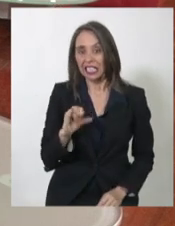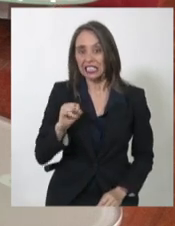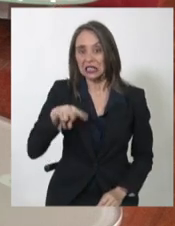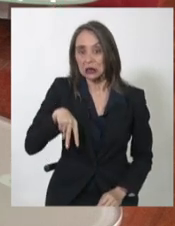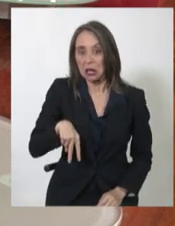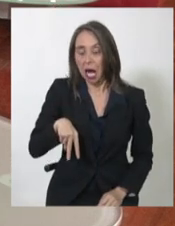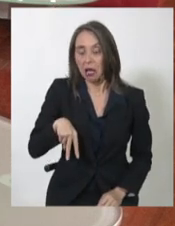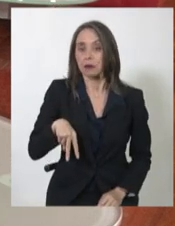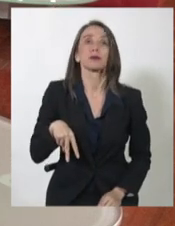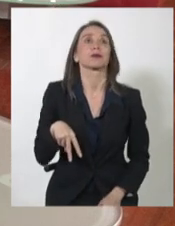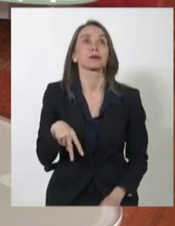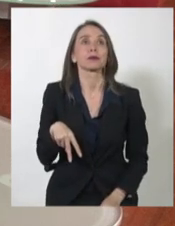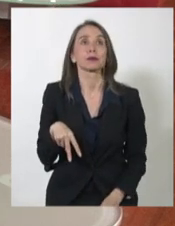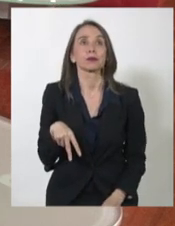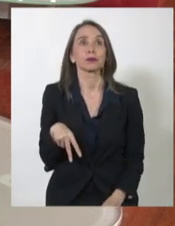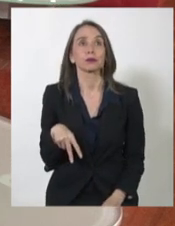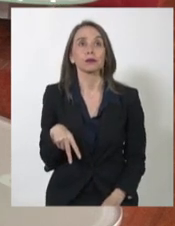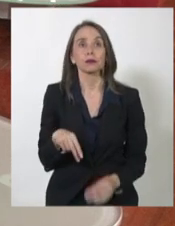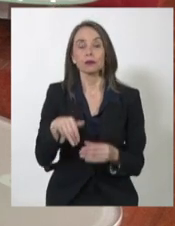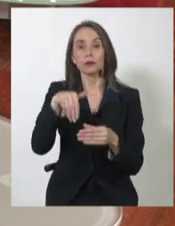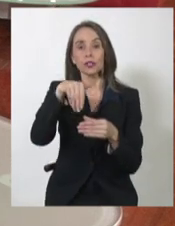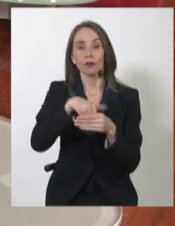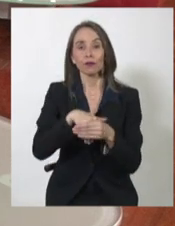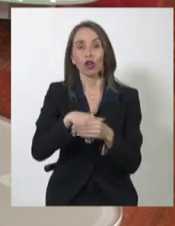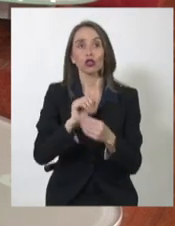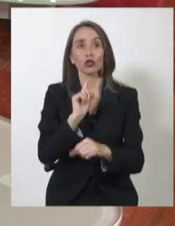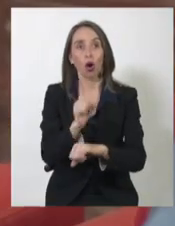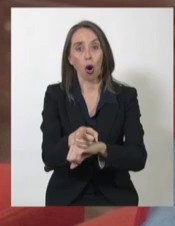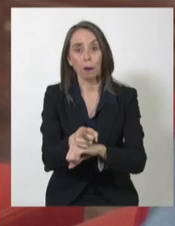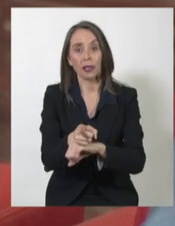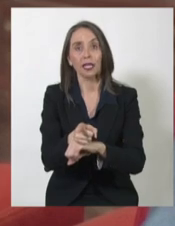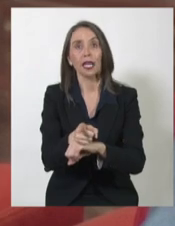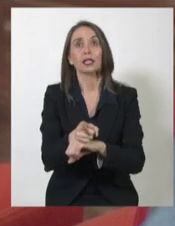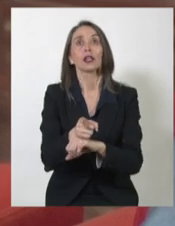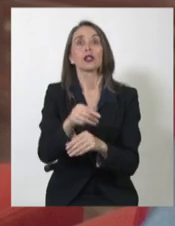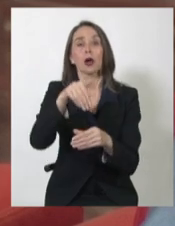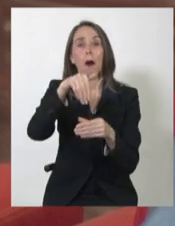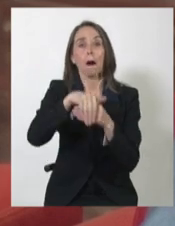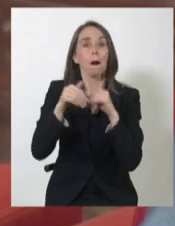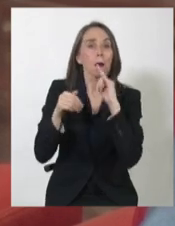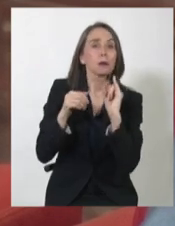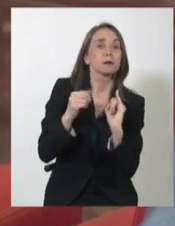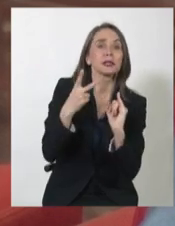respecto del voto obligatorio para el plebiscito de